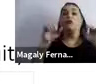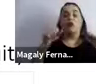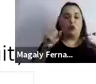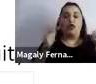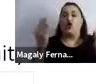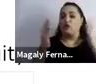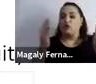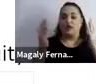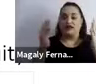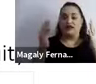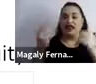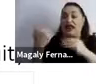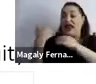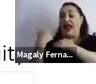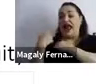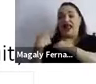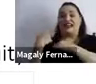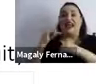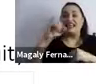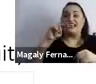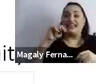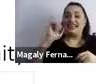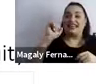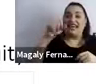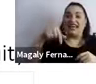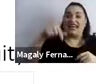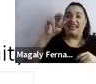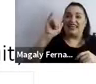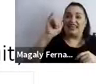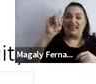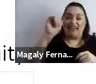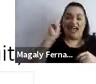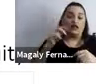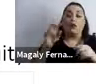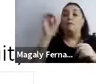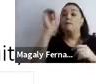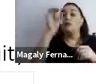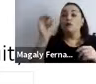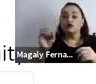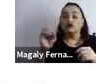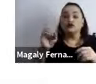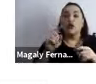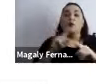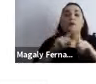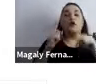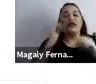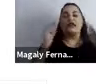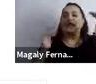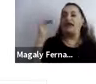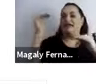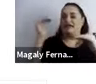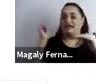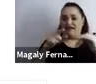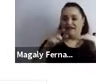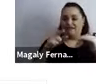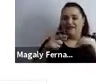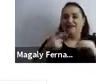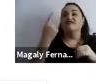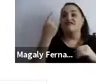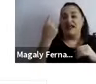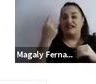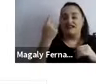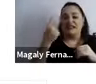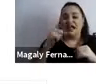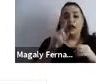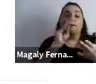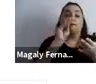de inequidad hablando de la proporción de muertes que lo son por inequidad, que simplemente sale de